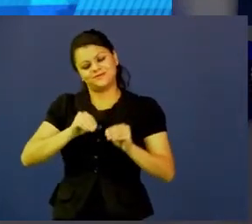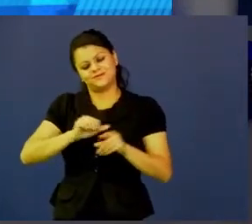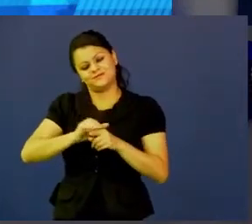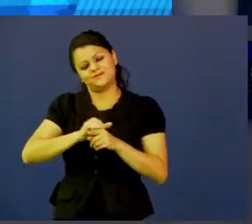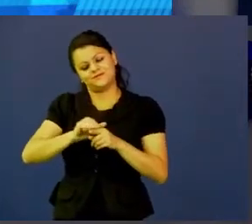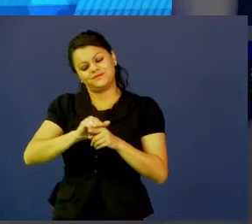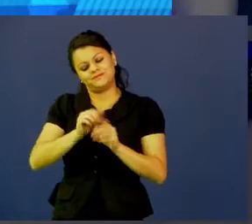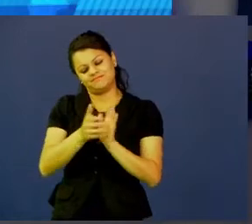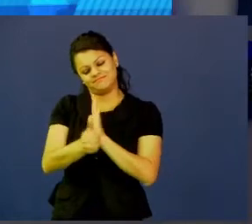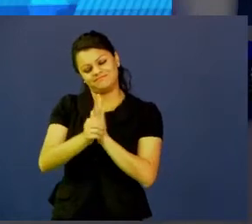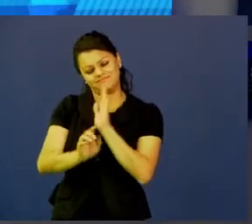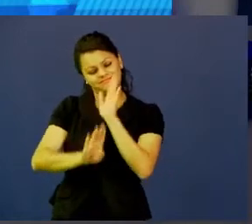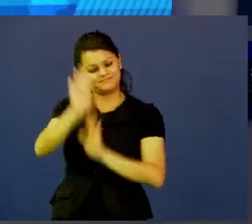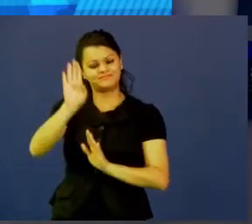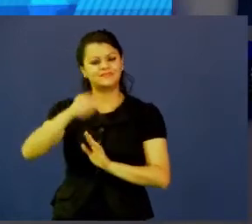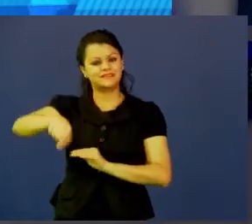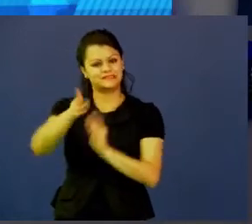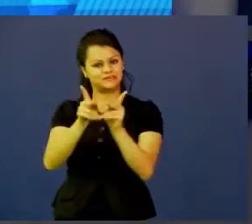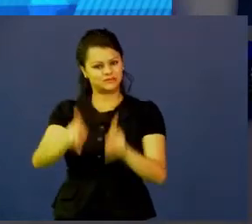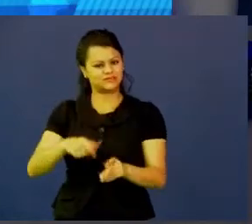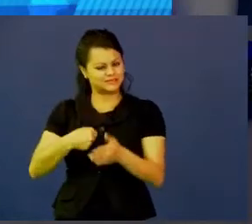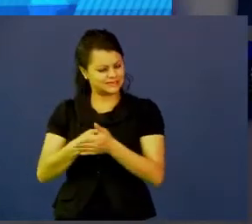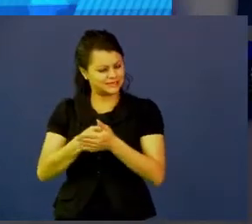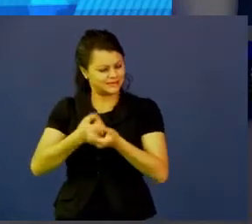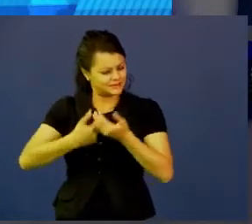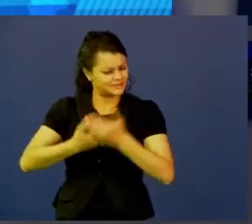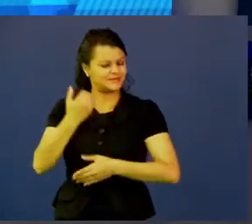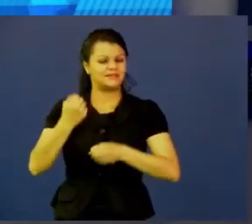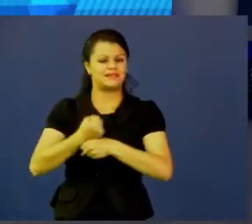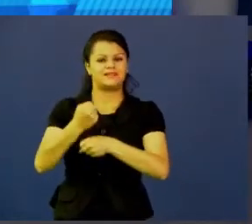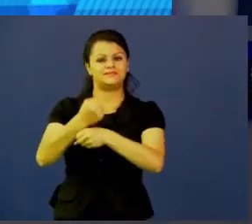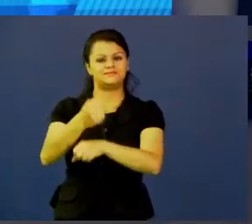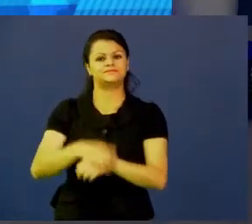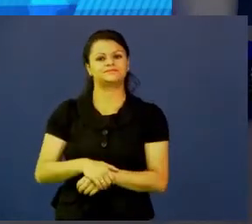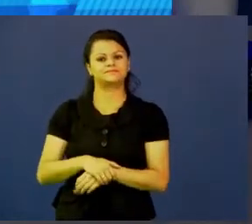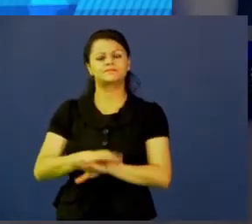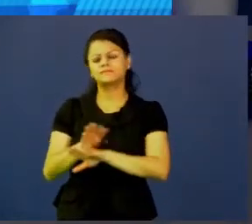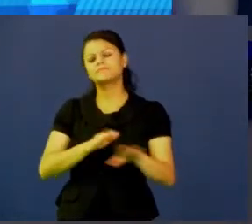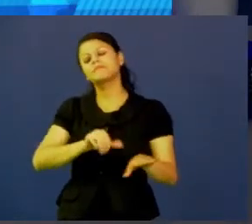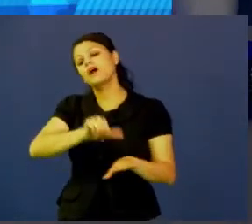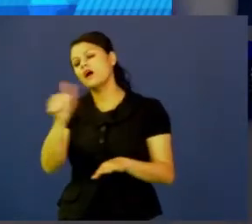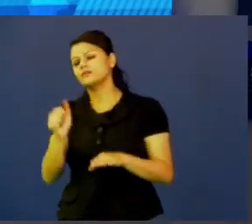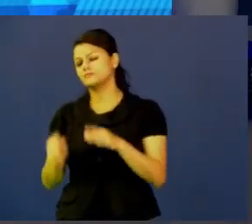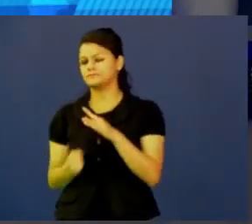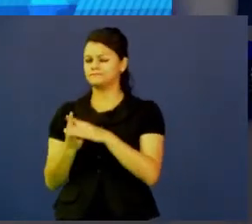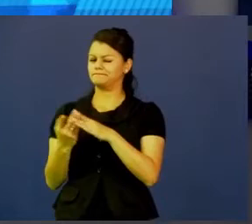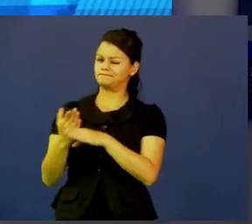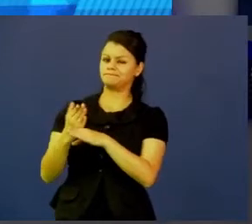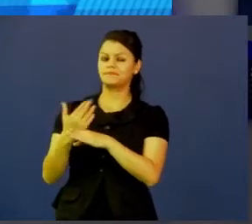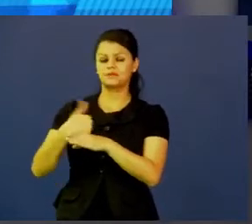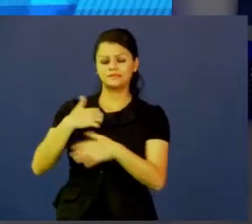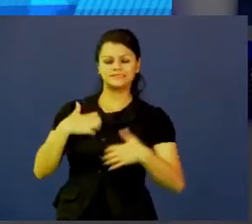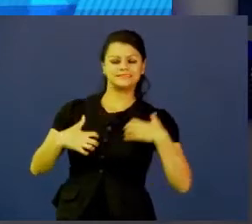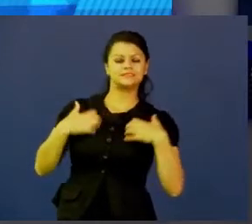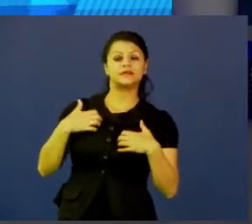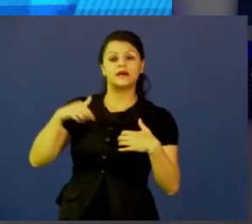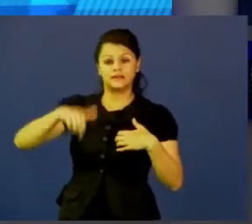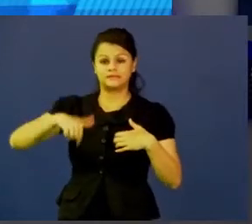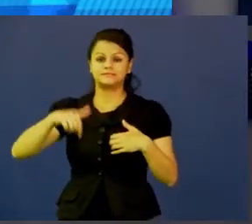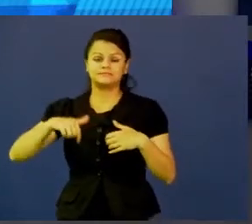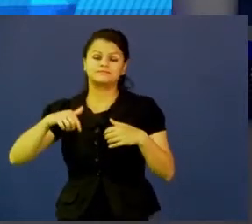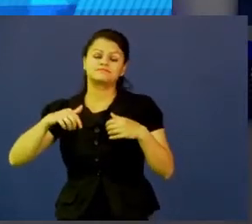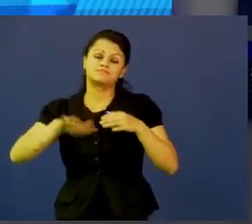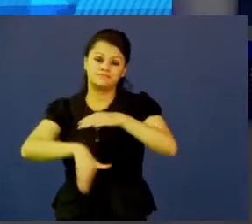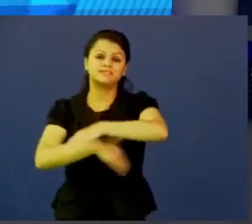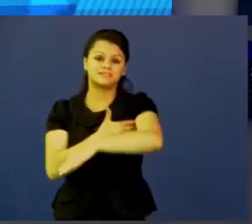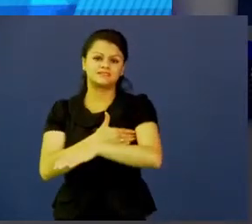nuestros estudiantes en eso. Y aquí viene otra brecha que a nosotros nos inquieta mucho desde el Ministerio, y creo que nos inquieta a todos